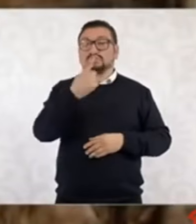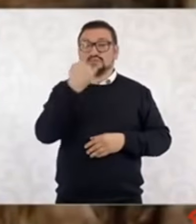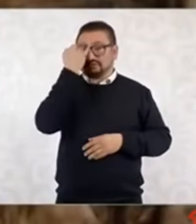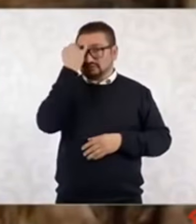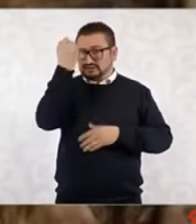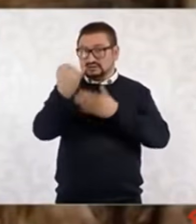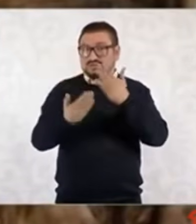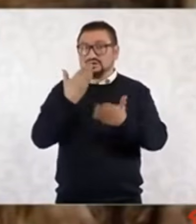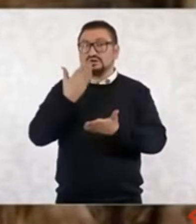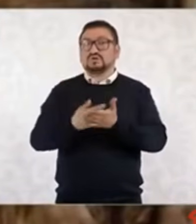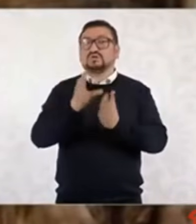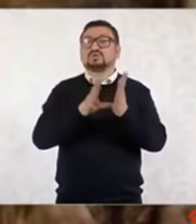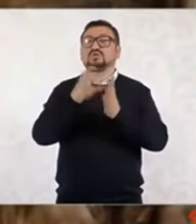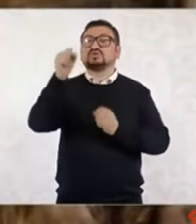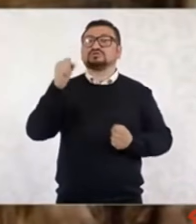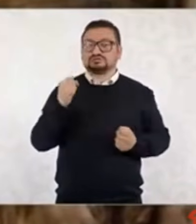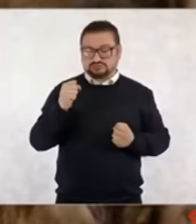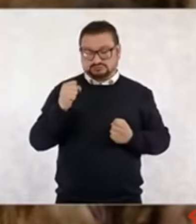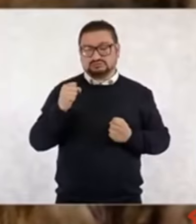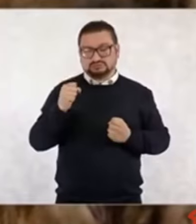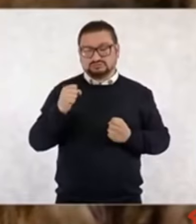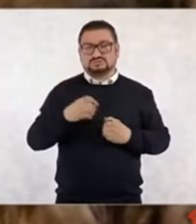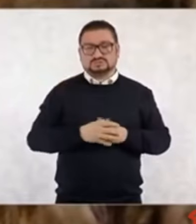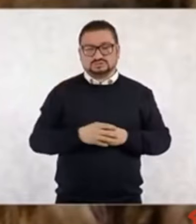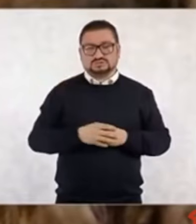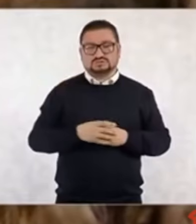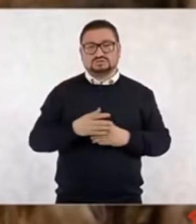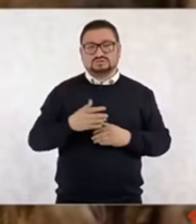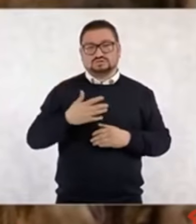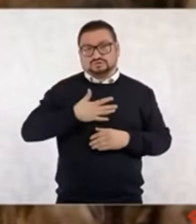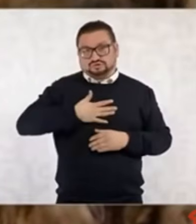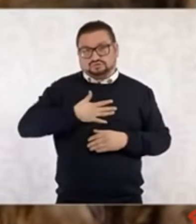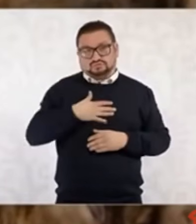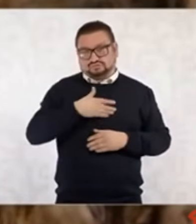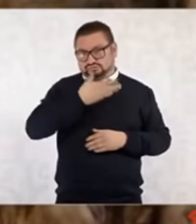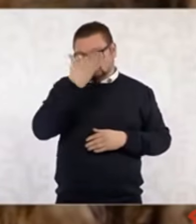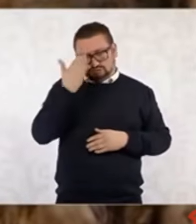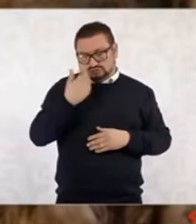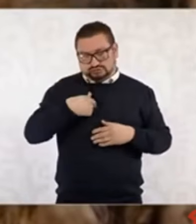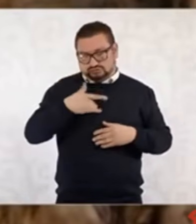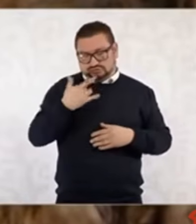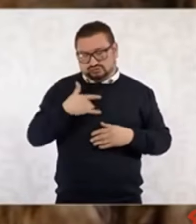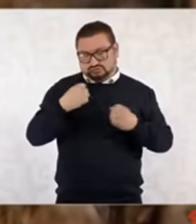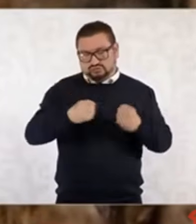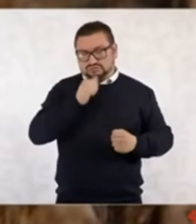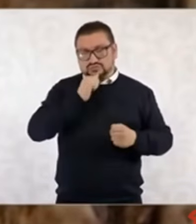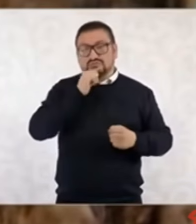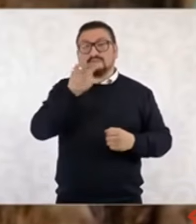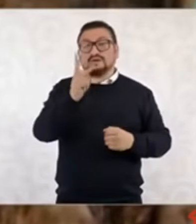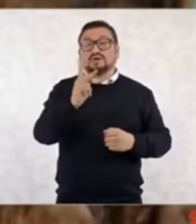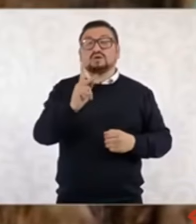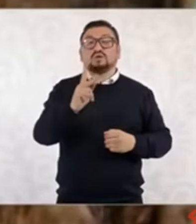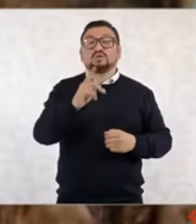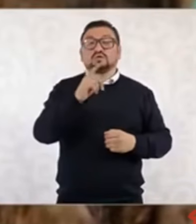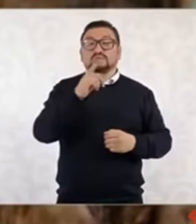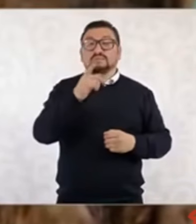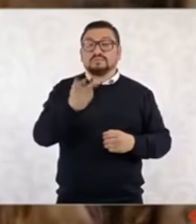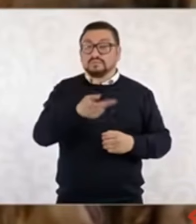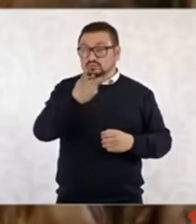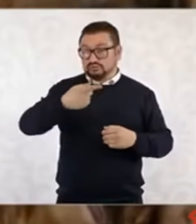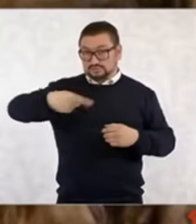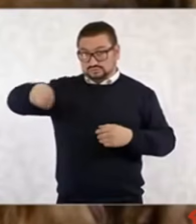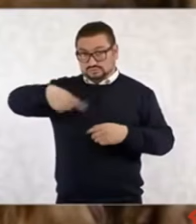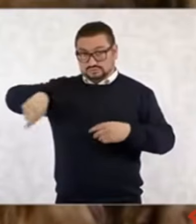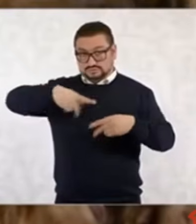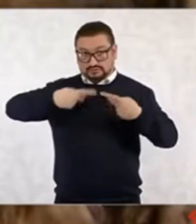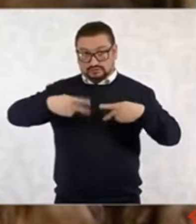iniciativa constitucional. Y no estoy cierto, se lo pregunto, si hay una iniciativa ciudadana para